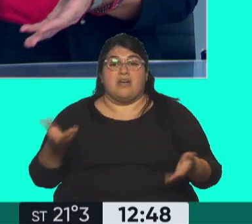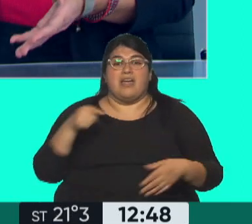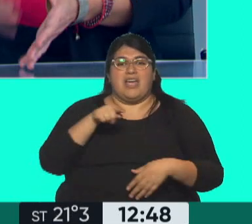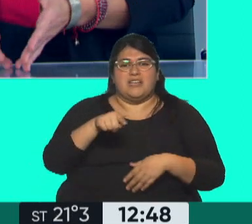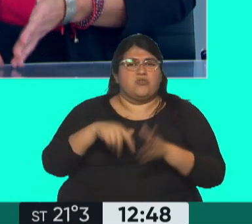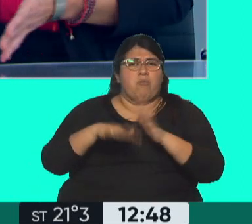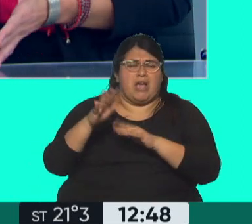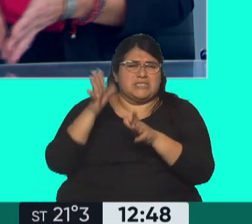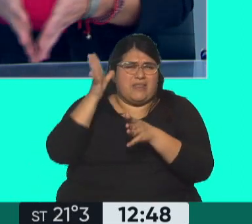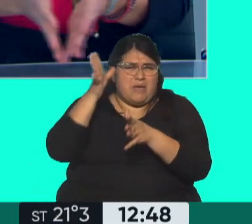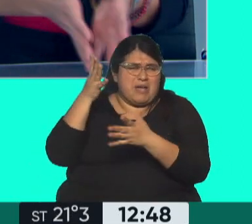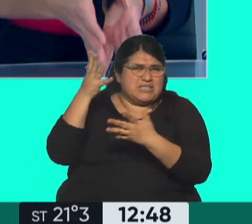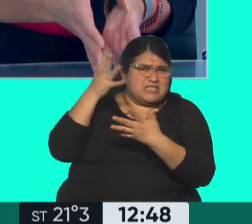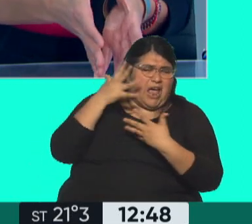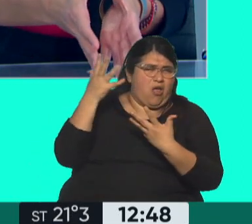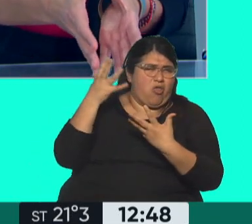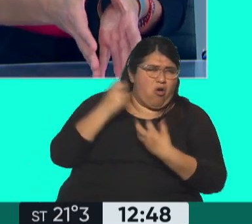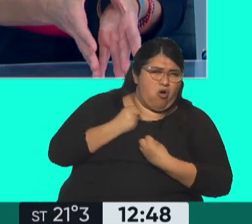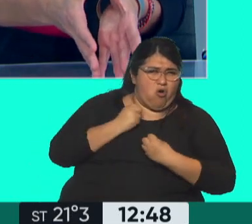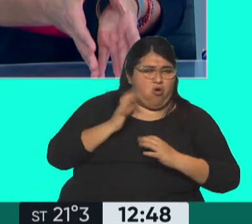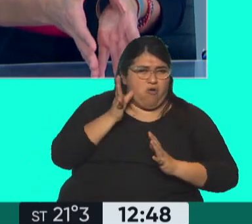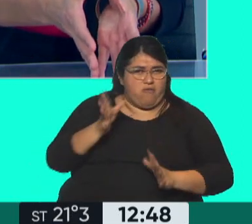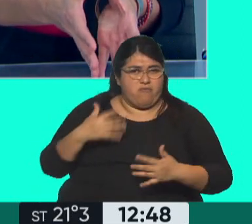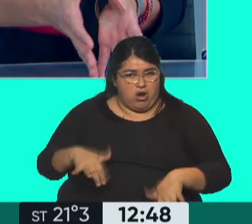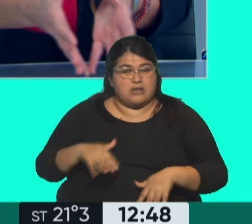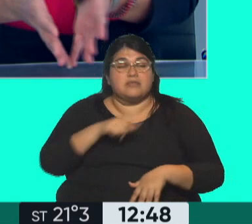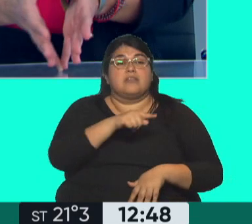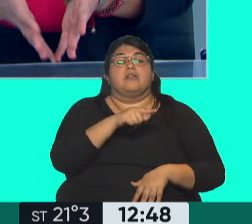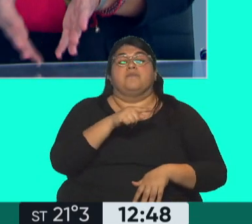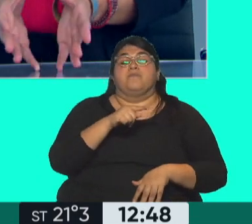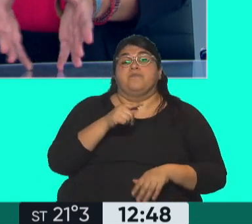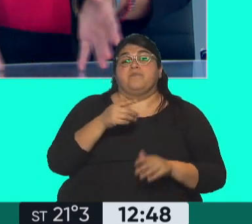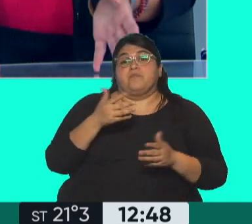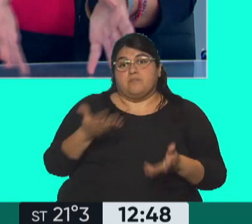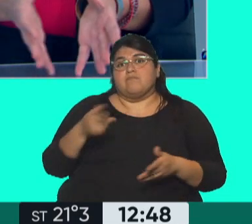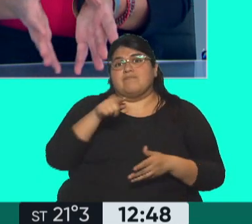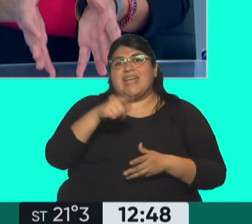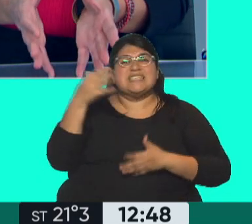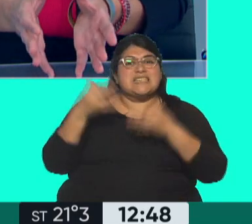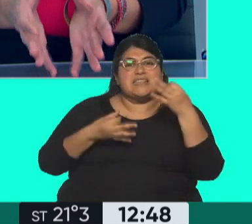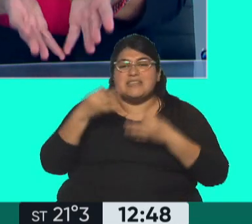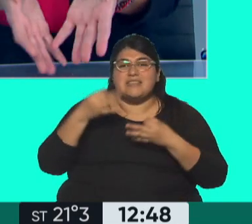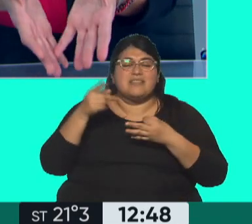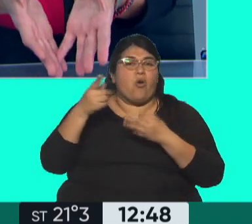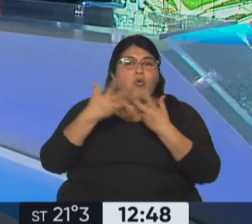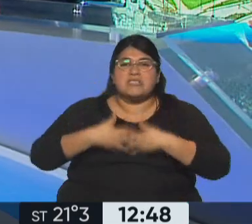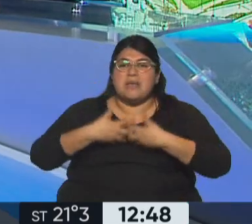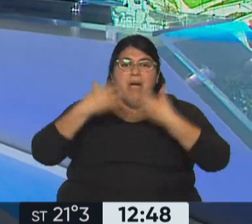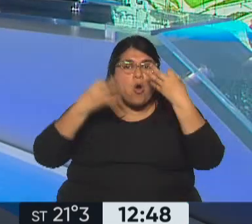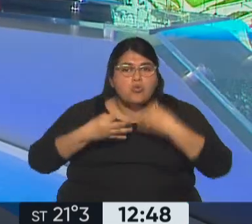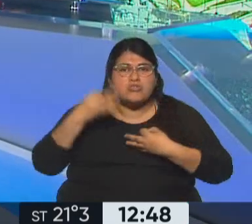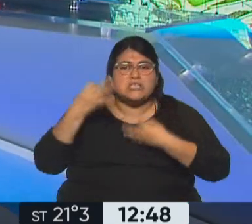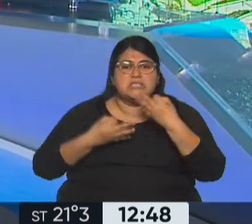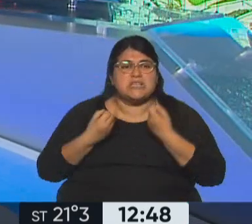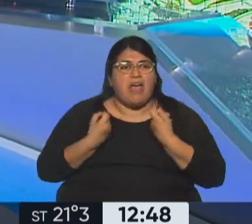Exactamente. Más allá de lo que ocurre una vez que las mujeres hacen las denuncias, ¿no? Todo lo que el sistema de justicia tiene para